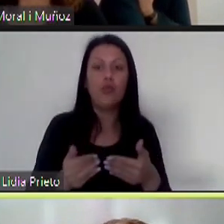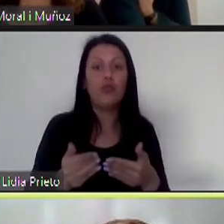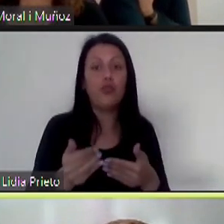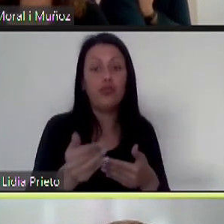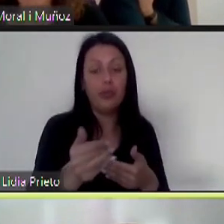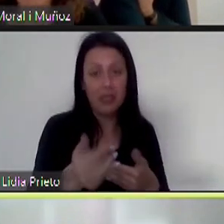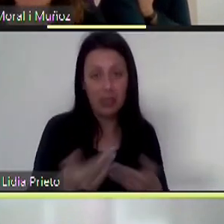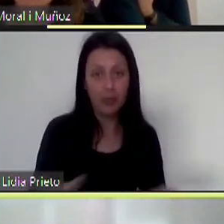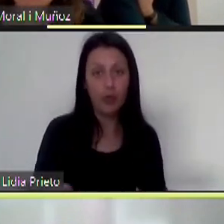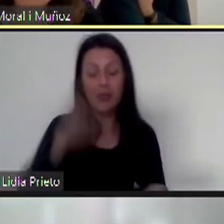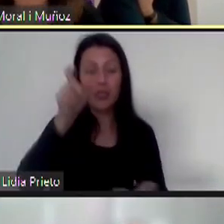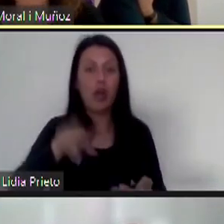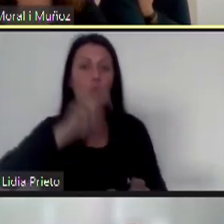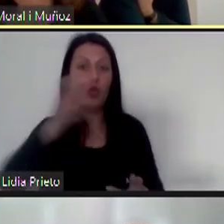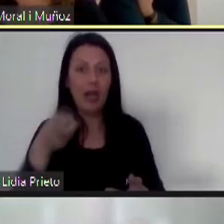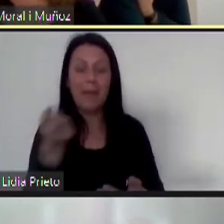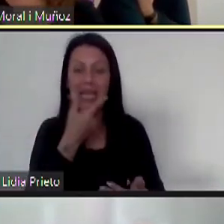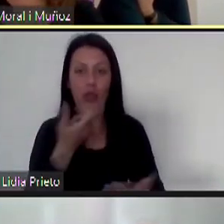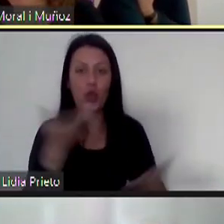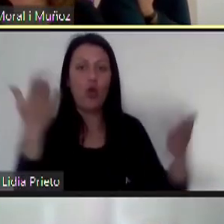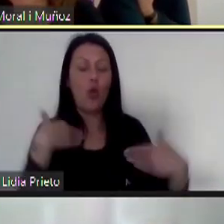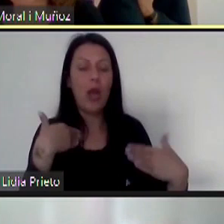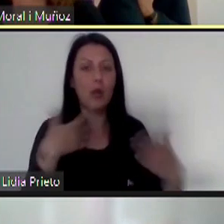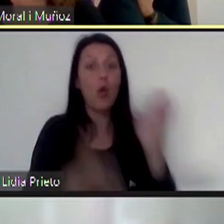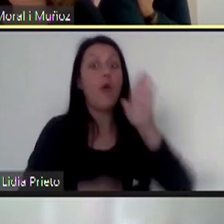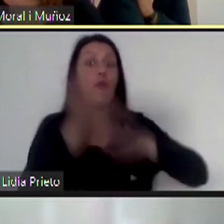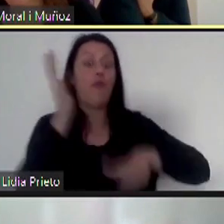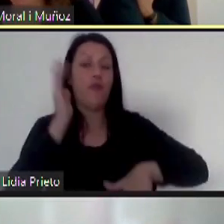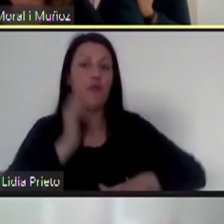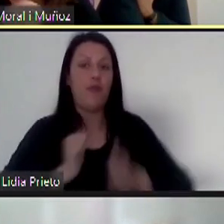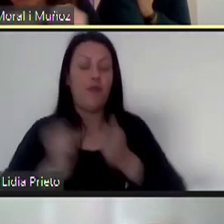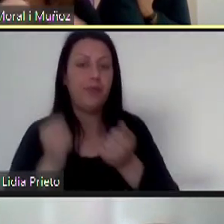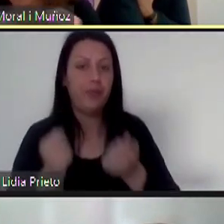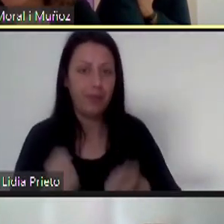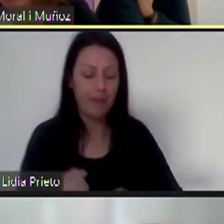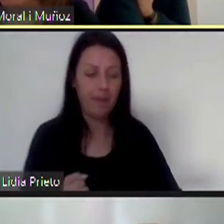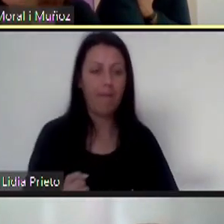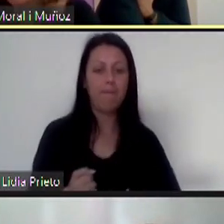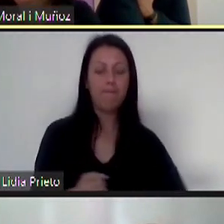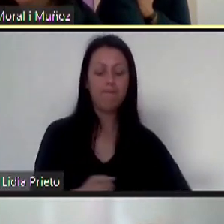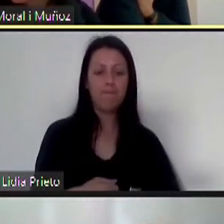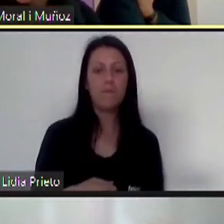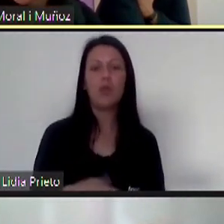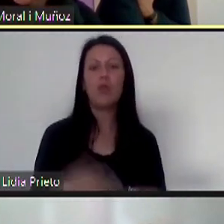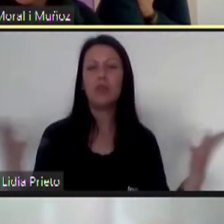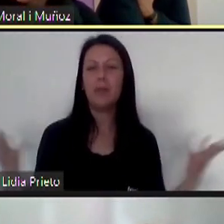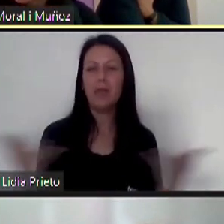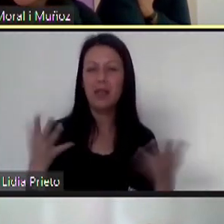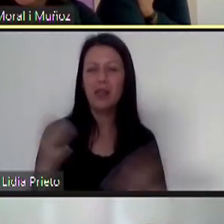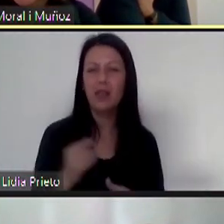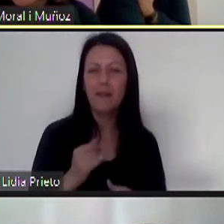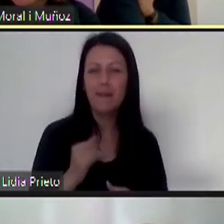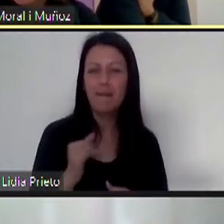salir corriendo, ¿no? No sé, pregunto. Va a ser muy, muy poquita en una emergencia así rápida, va a ser muy poquita